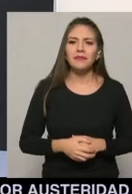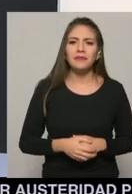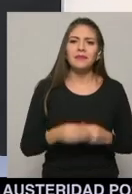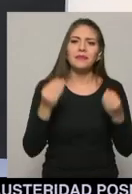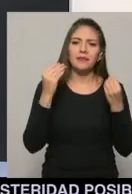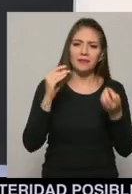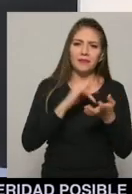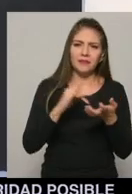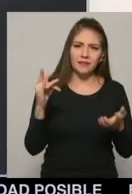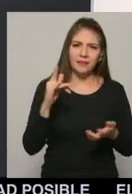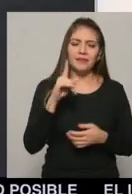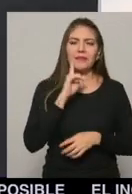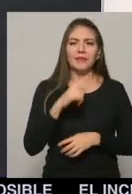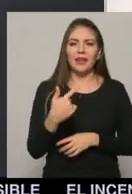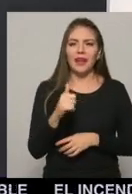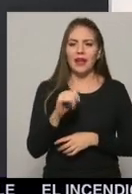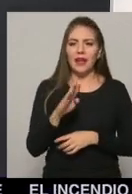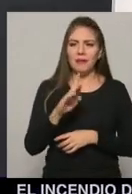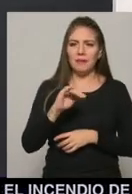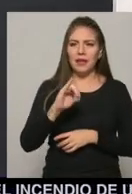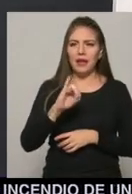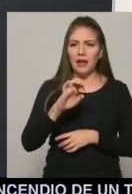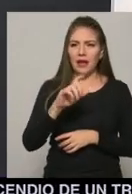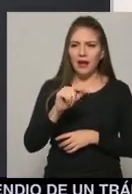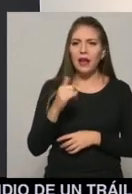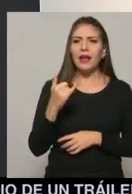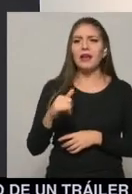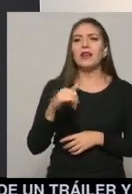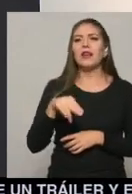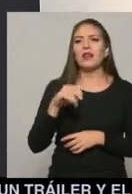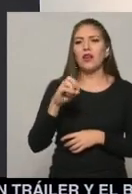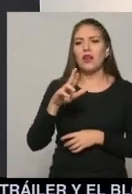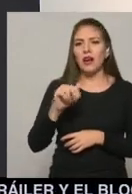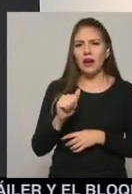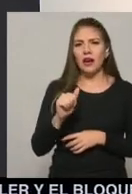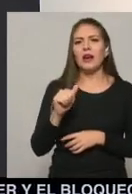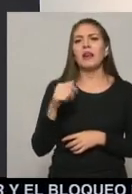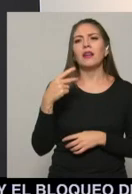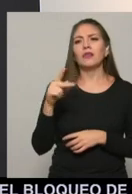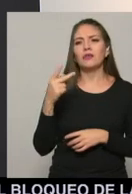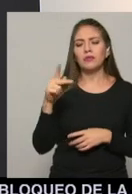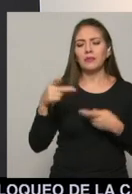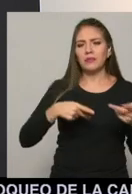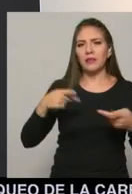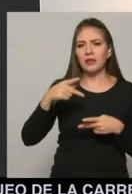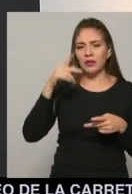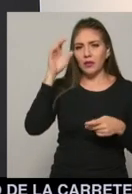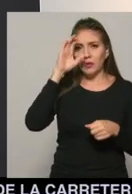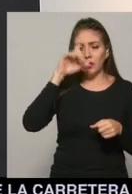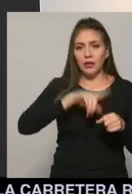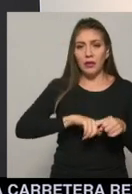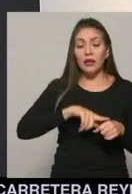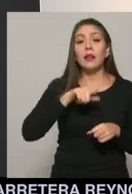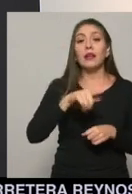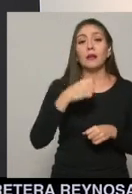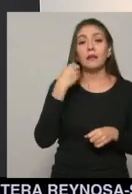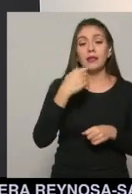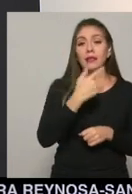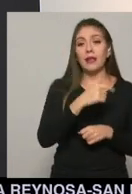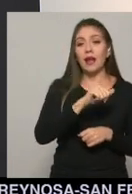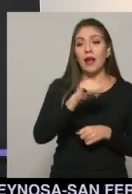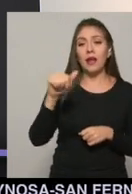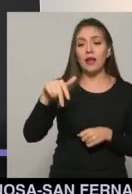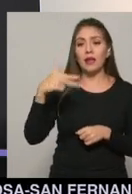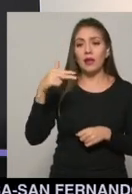a Gabriela Lemus y a Nora Velázquez de Antípoda Gestión Cultural, y el evento se realizará del 7 al 13 de